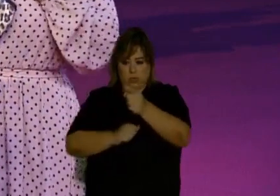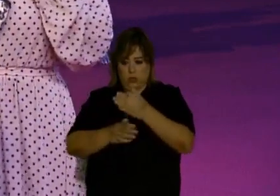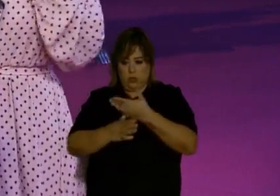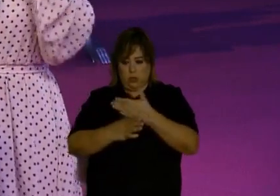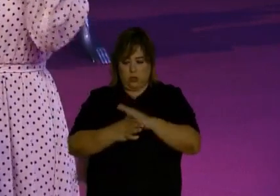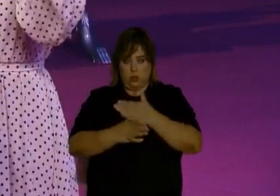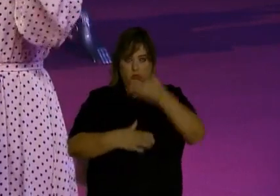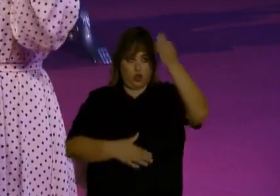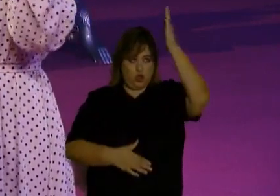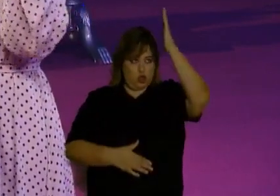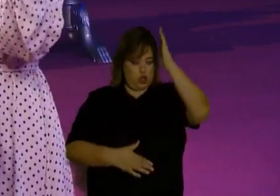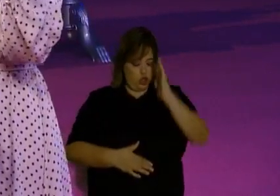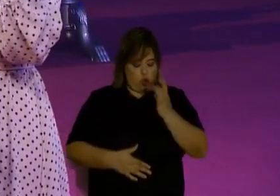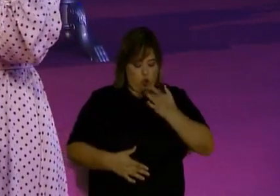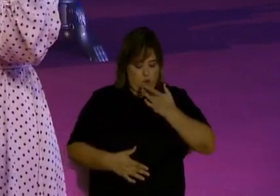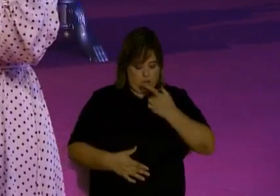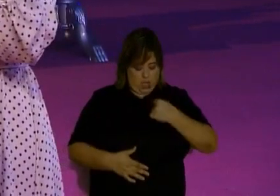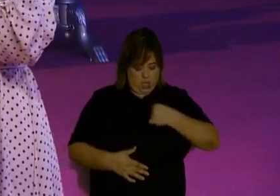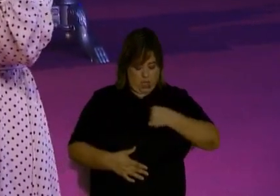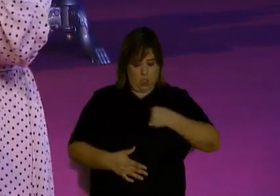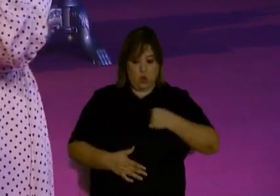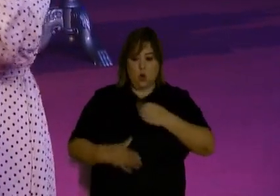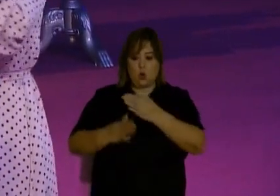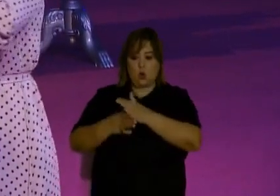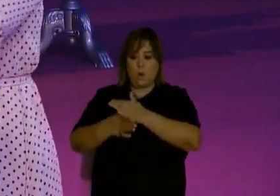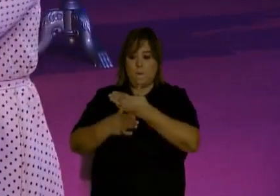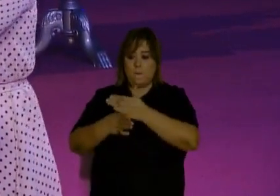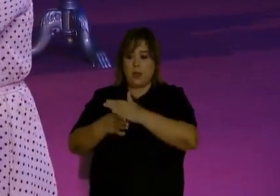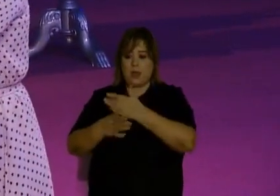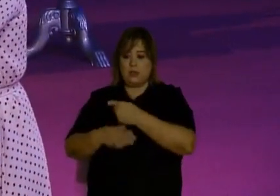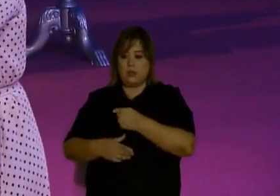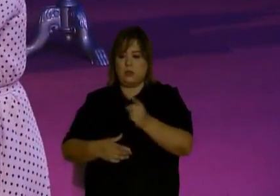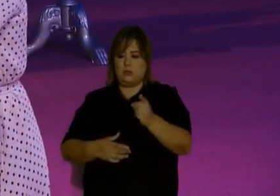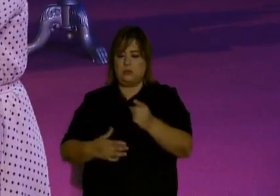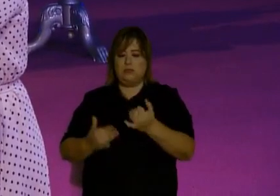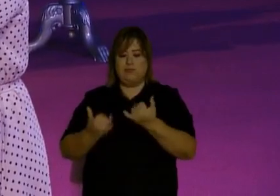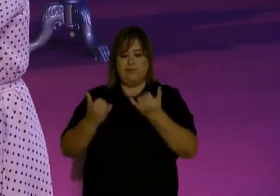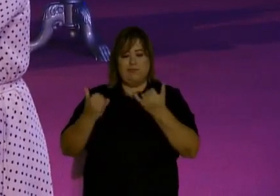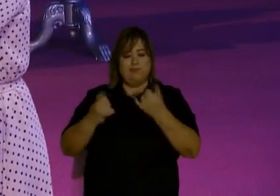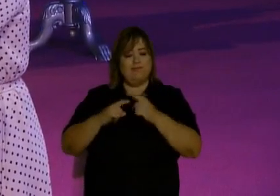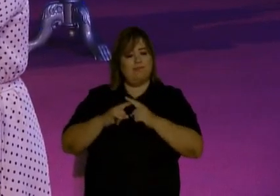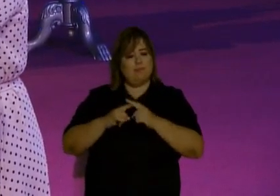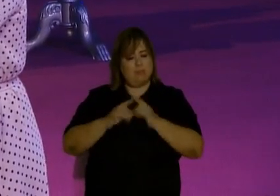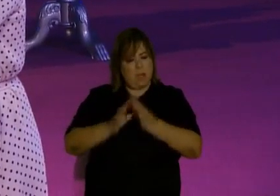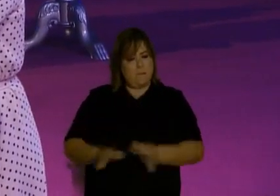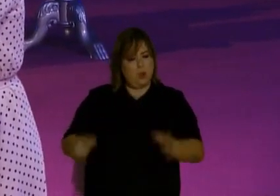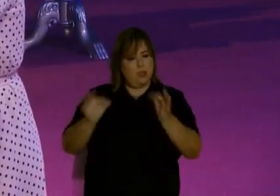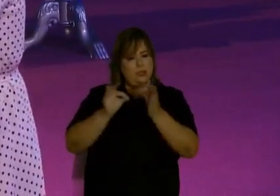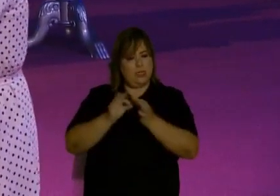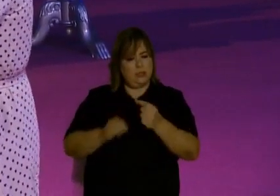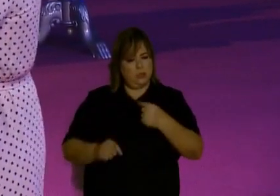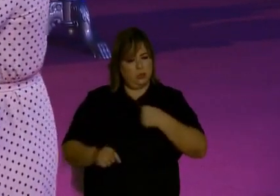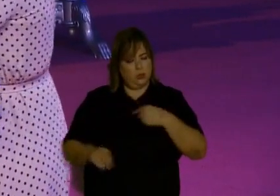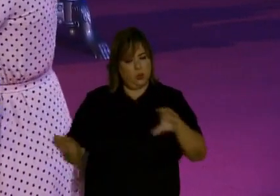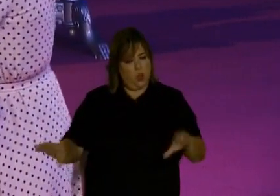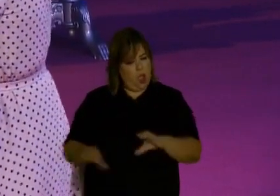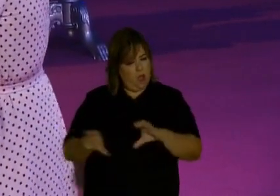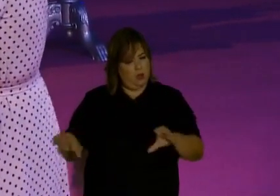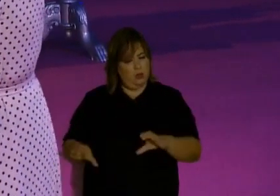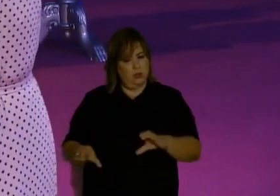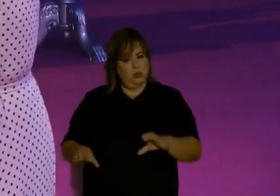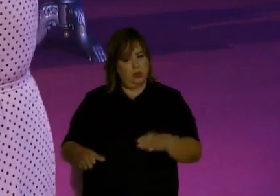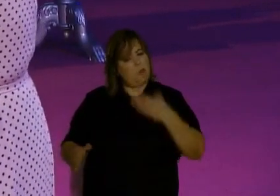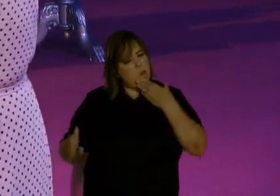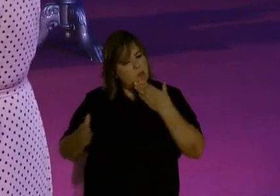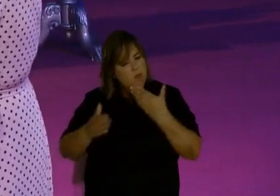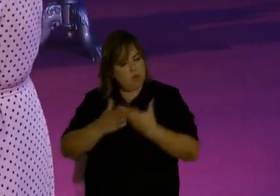fue lo que Él me dio. Breve, poderoso. ¿Valdrá la pena lo que yo estoy haciendo? ¿Será bueno